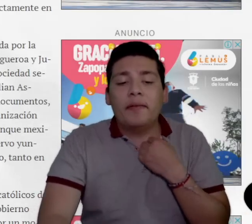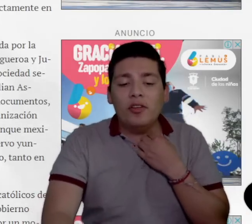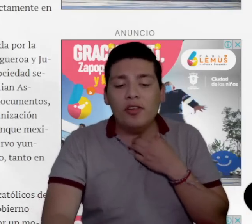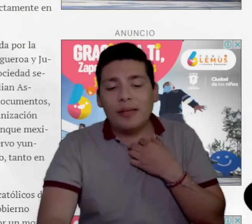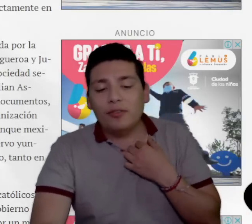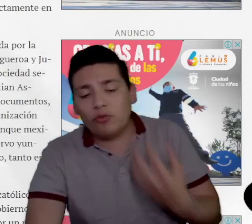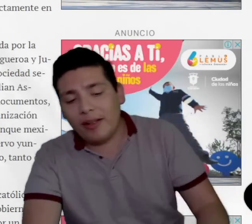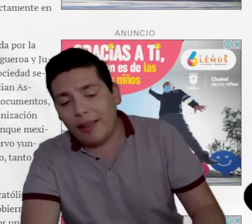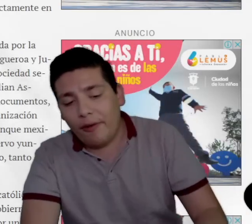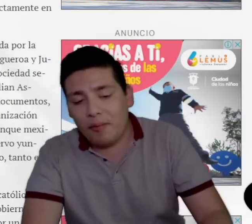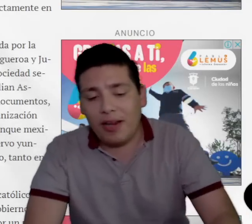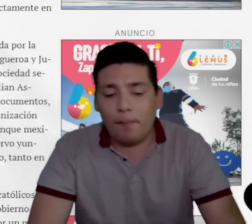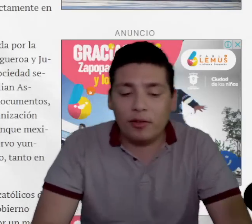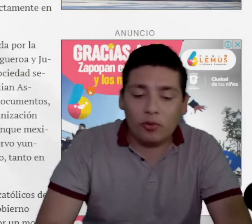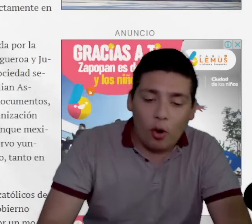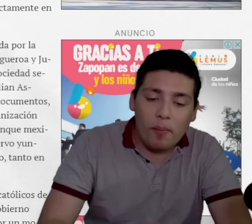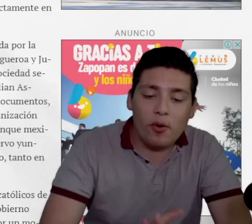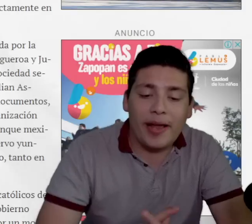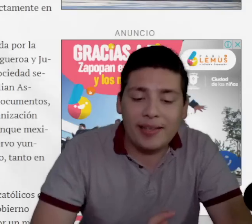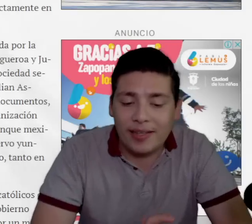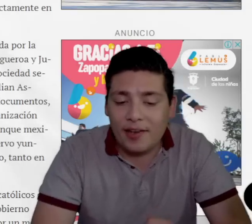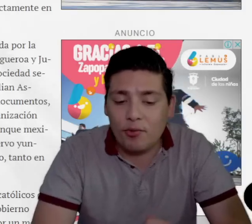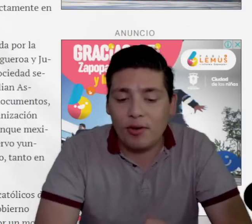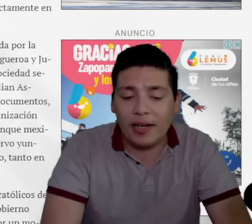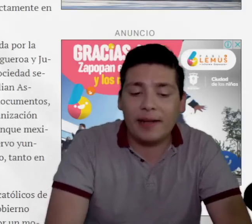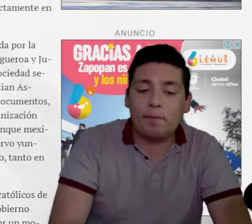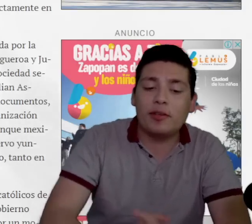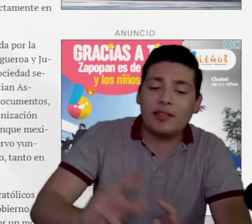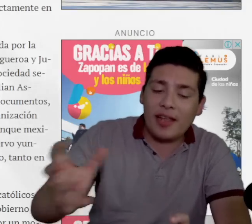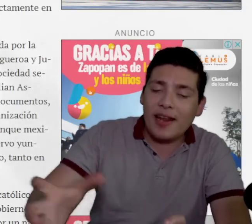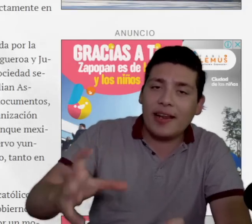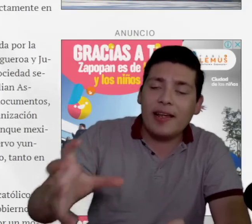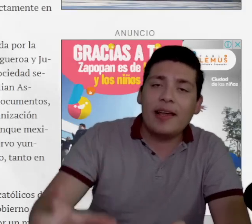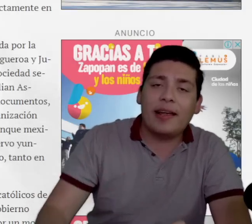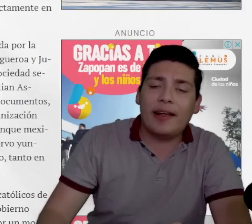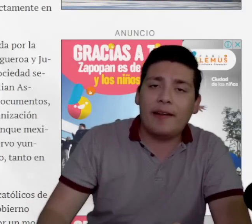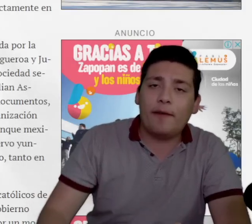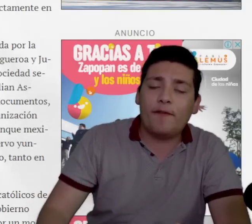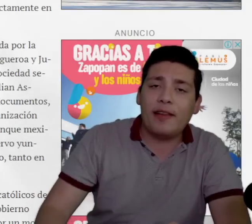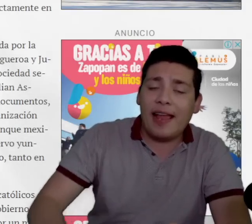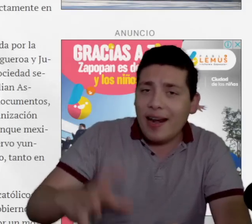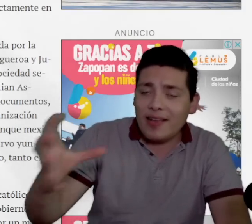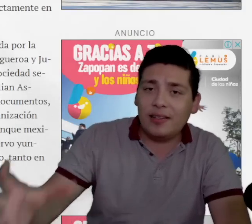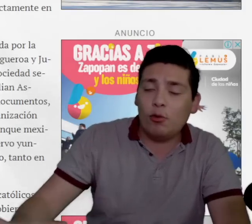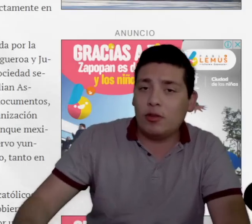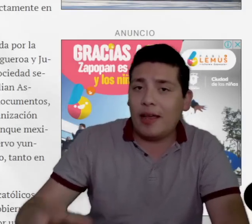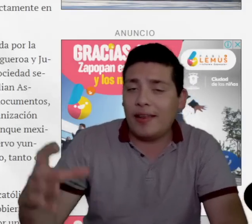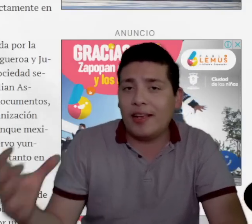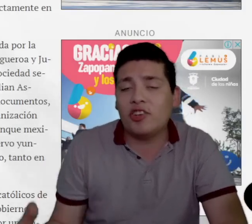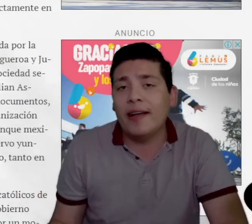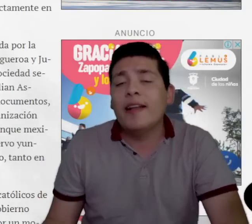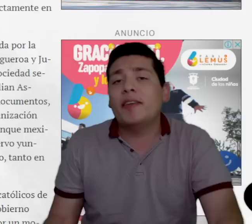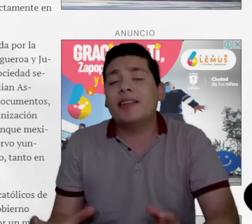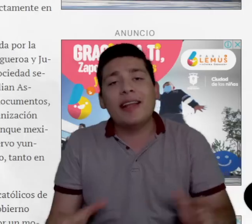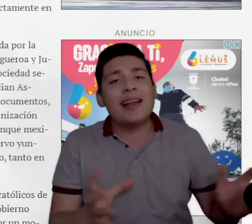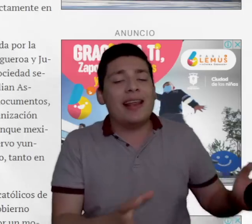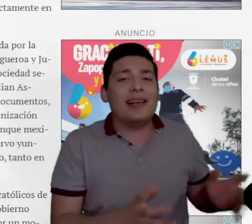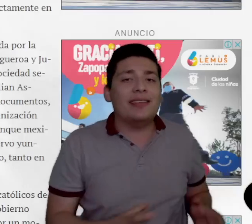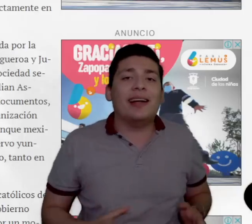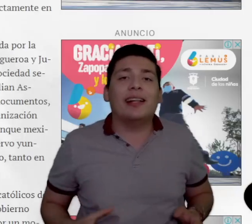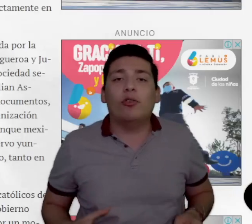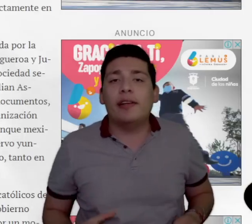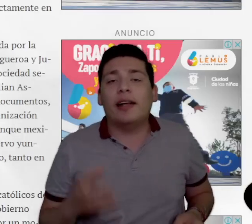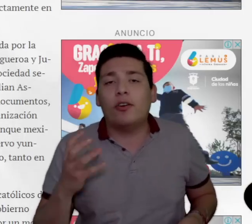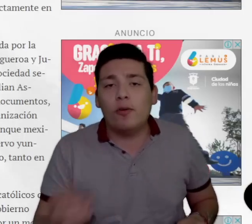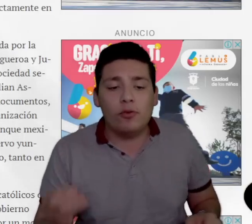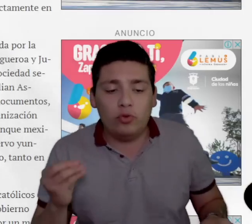edición. Entonces nos damos cuenta, familia, pues cómo este Yunque pues tiene filiales de ultraderecha y tienen a la